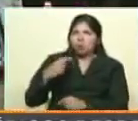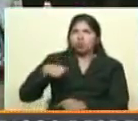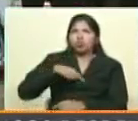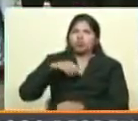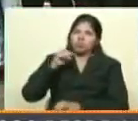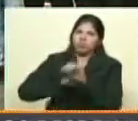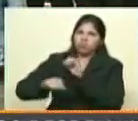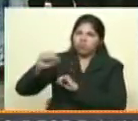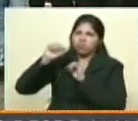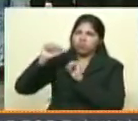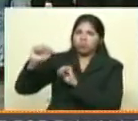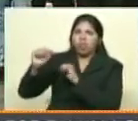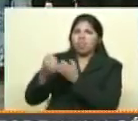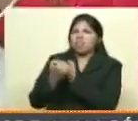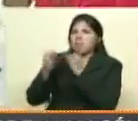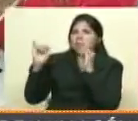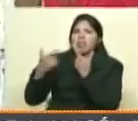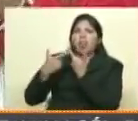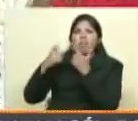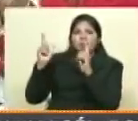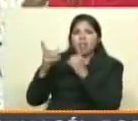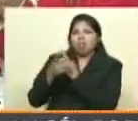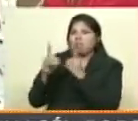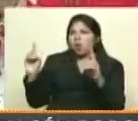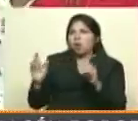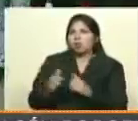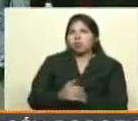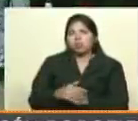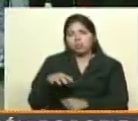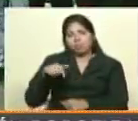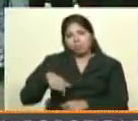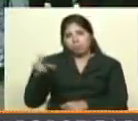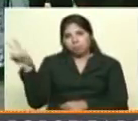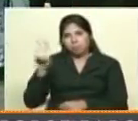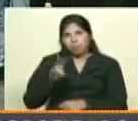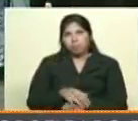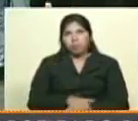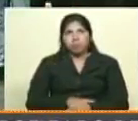independencia, la soberanía, la libertad de nuestra patria.